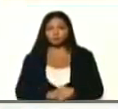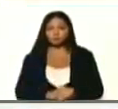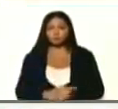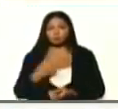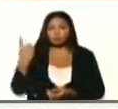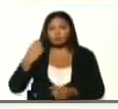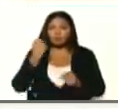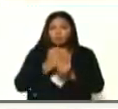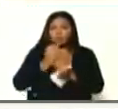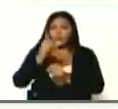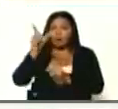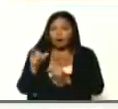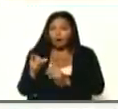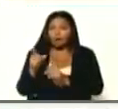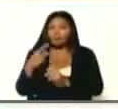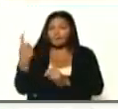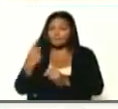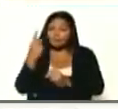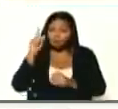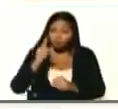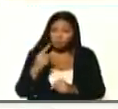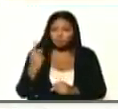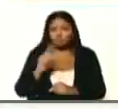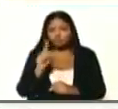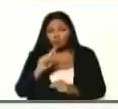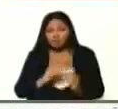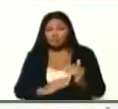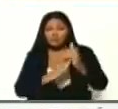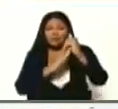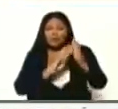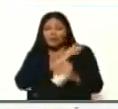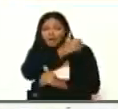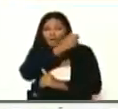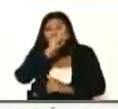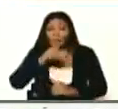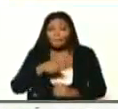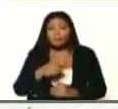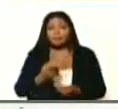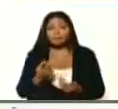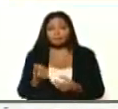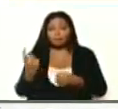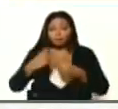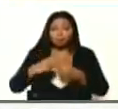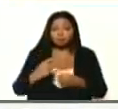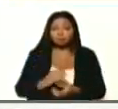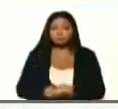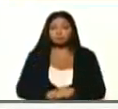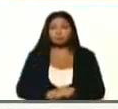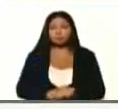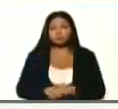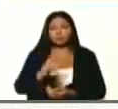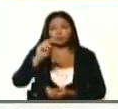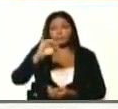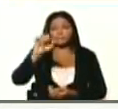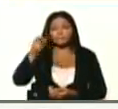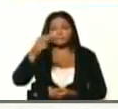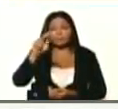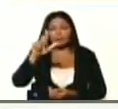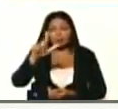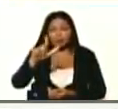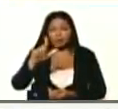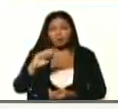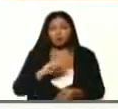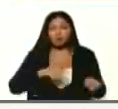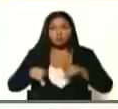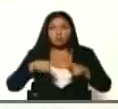era solo el trabajador, no, es que era el director del INTI en Guárico, Miguel Aponte, coordinador del INTI